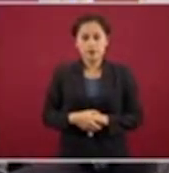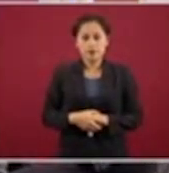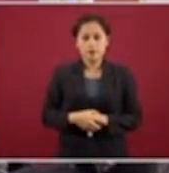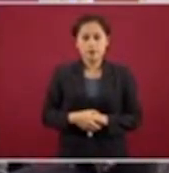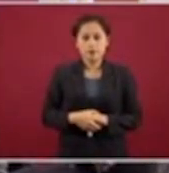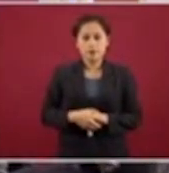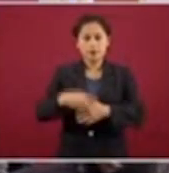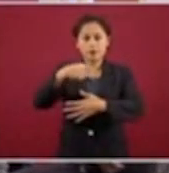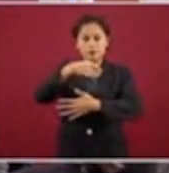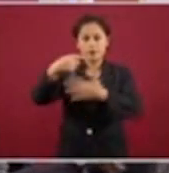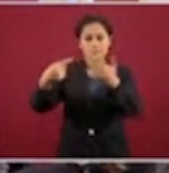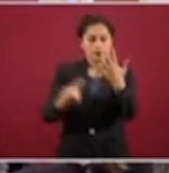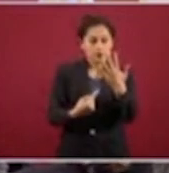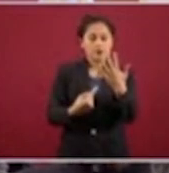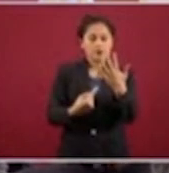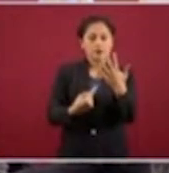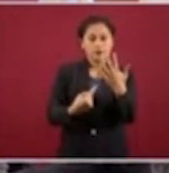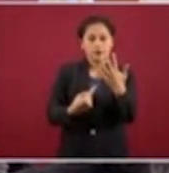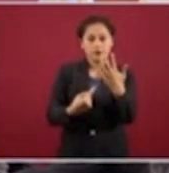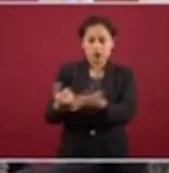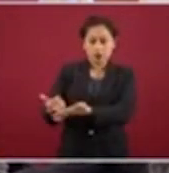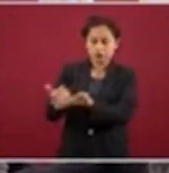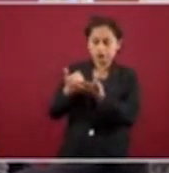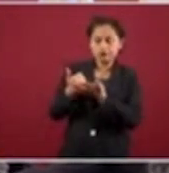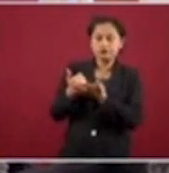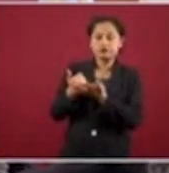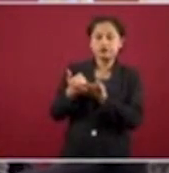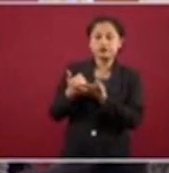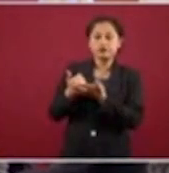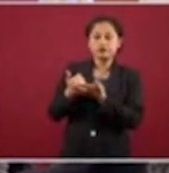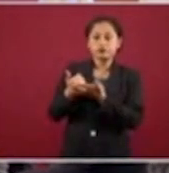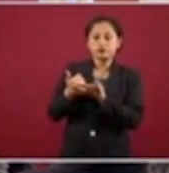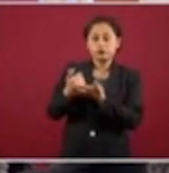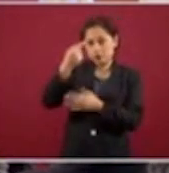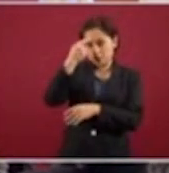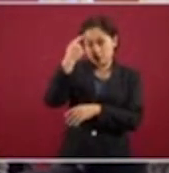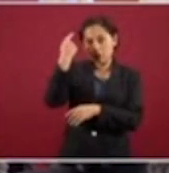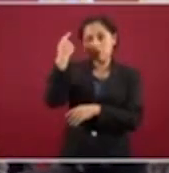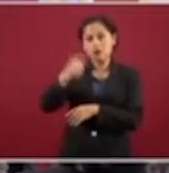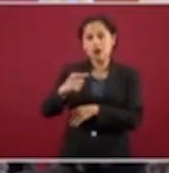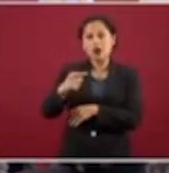total de alcohol disponible para el sector salud